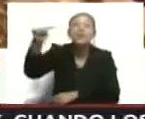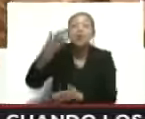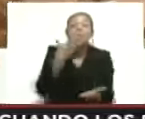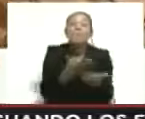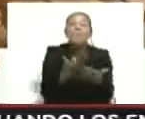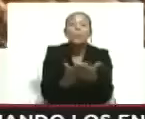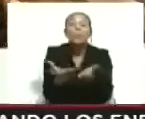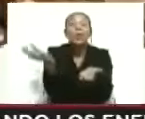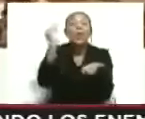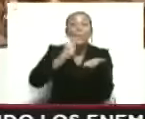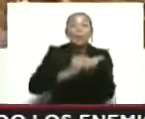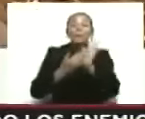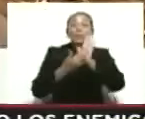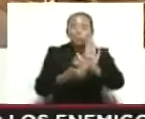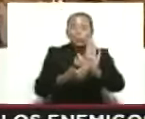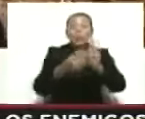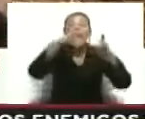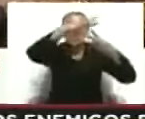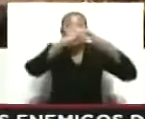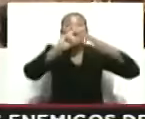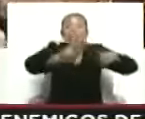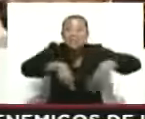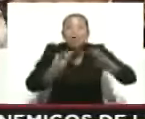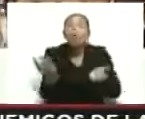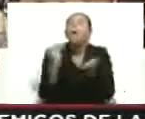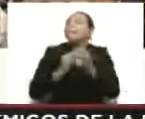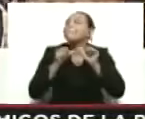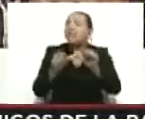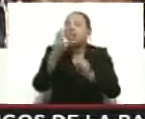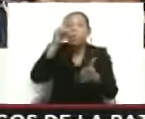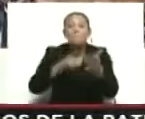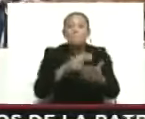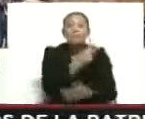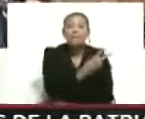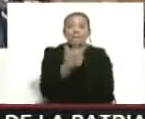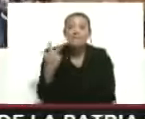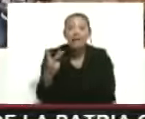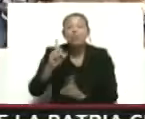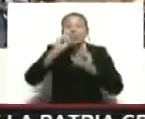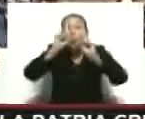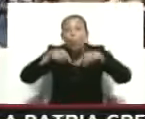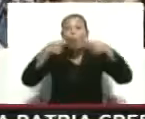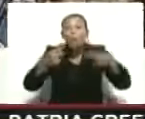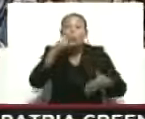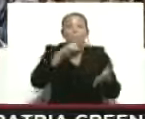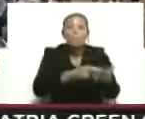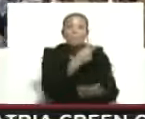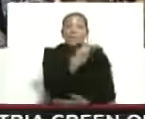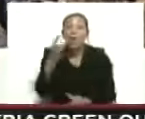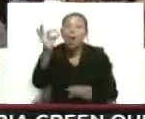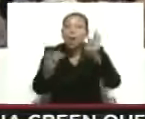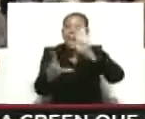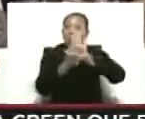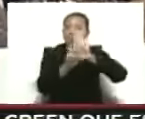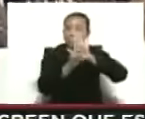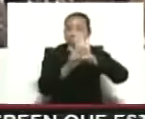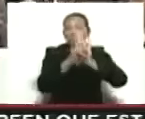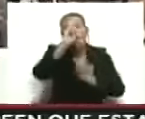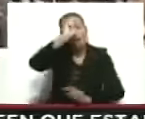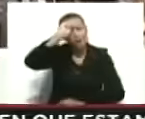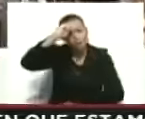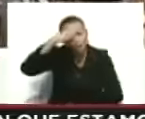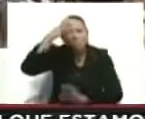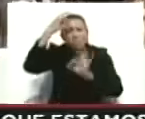propuesto ratificar la Junta Directiva del año 2023 para este nuevo periodo legislativo. Recordemos que